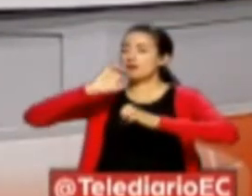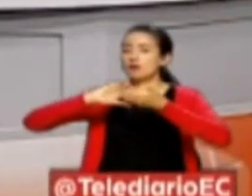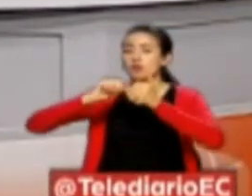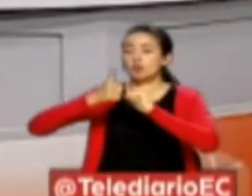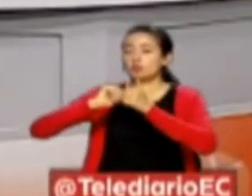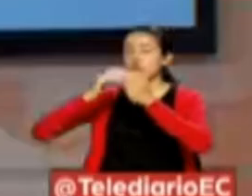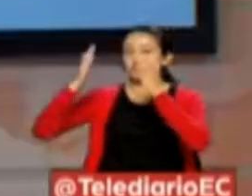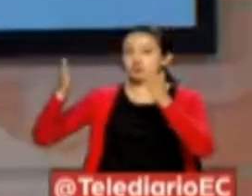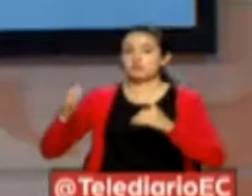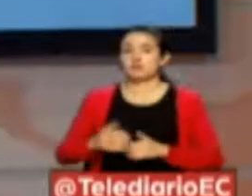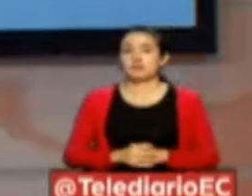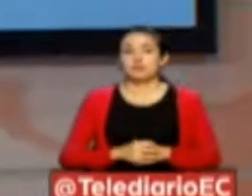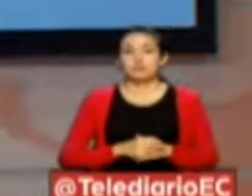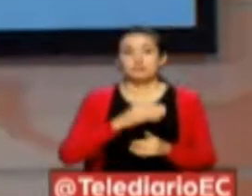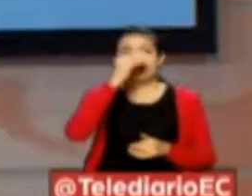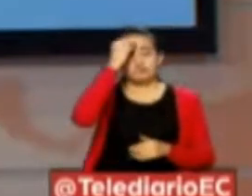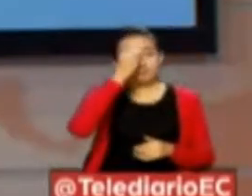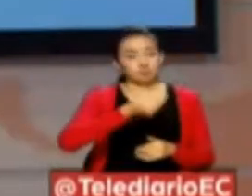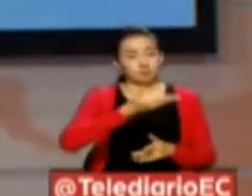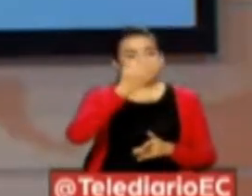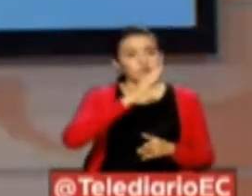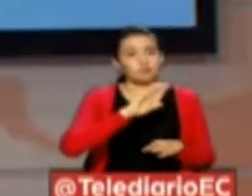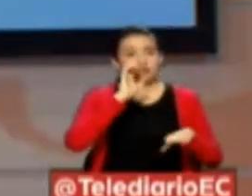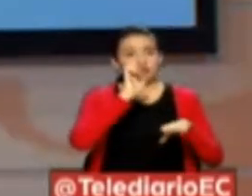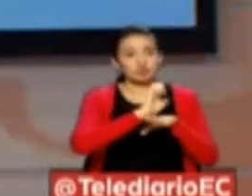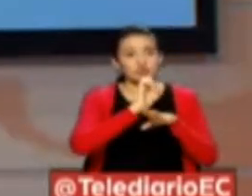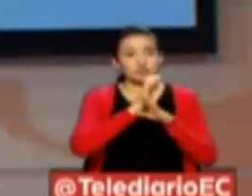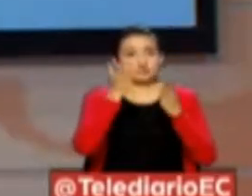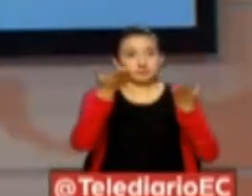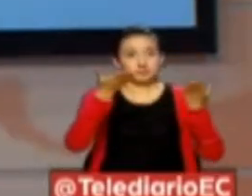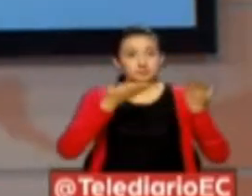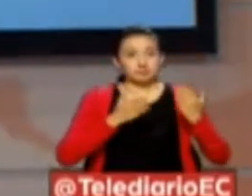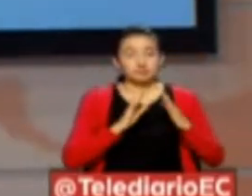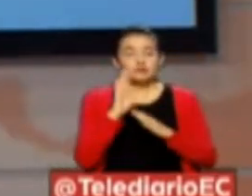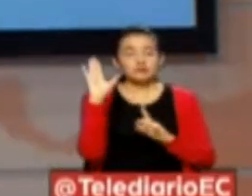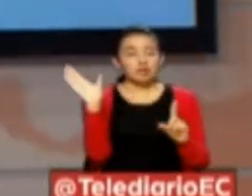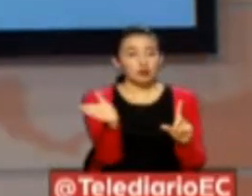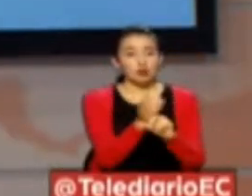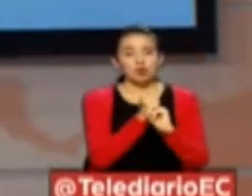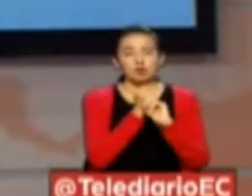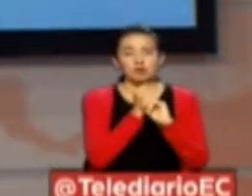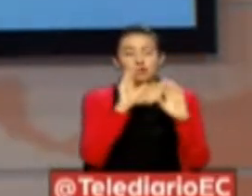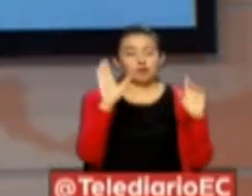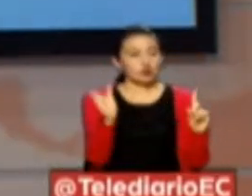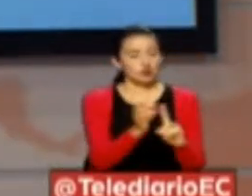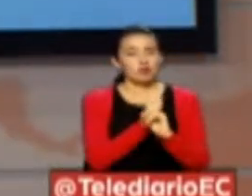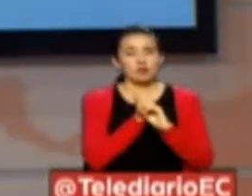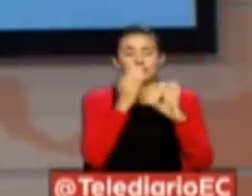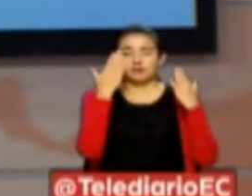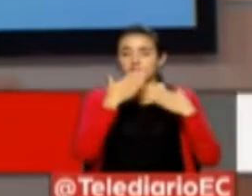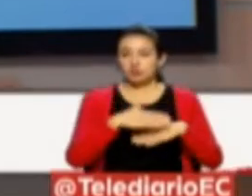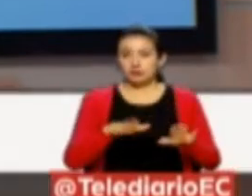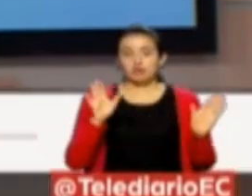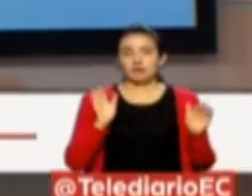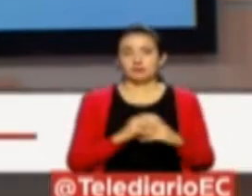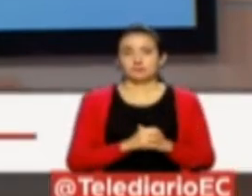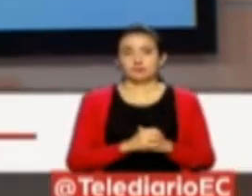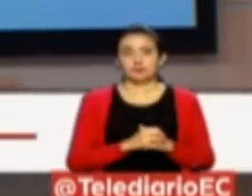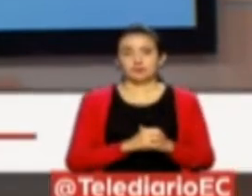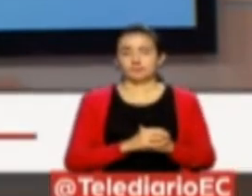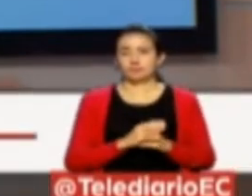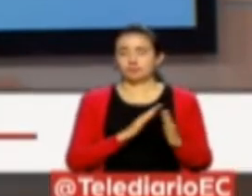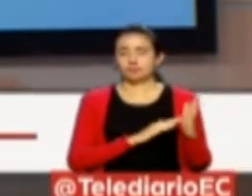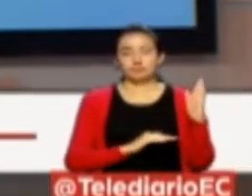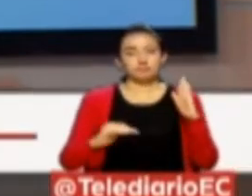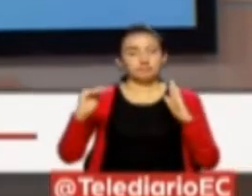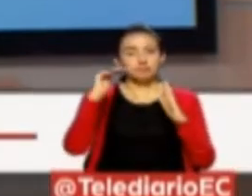buenos días bueno como ecuatoriana contenta contenta con lo que estamos logrando hemos superado una de